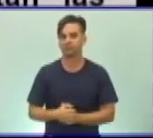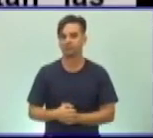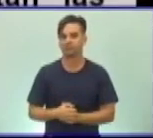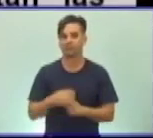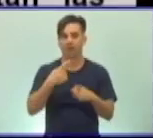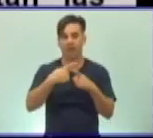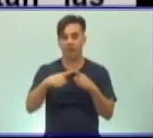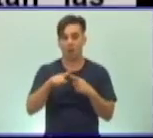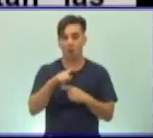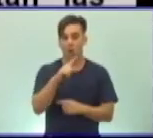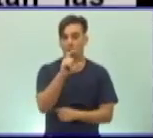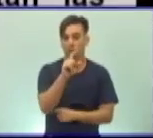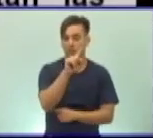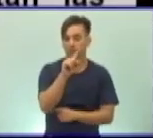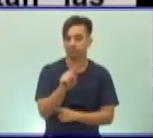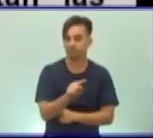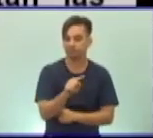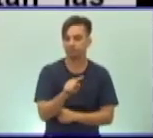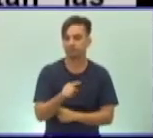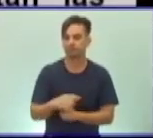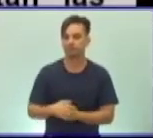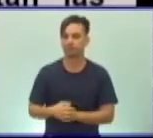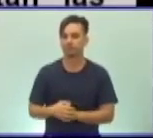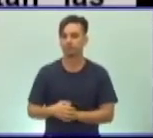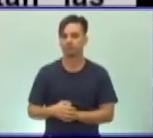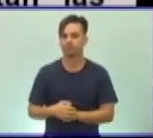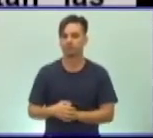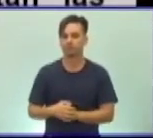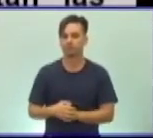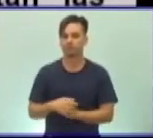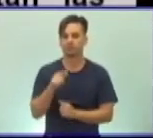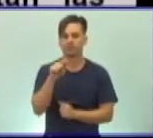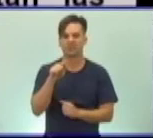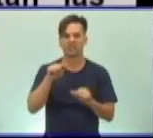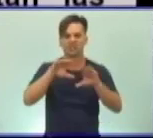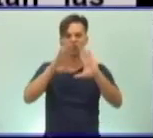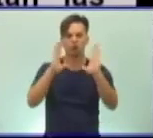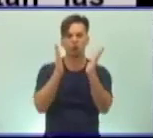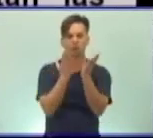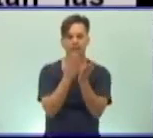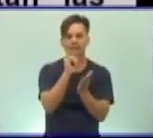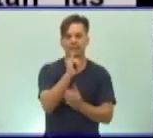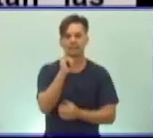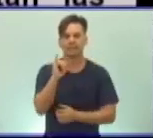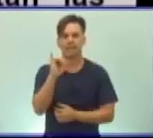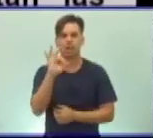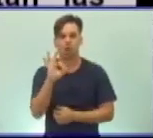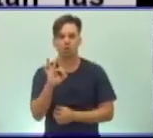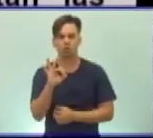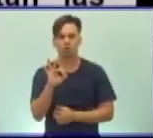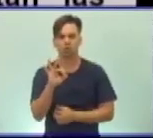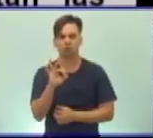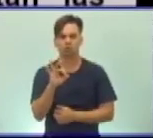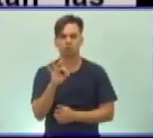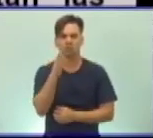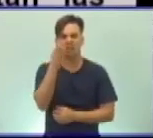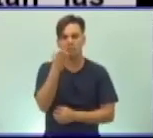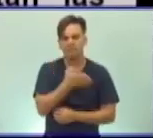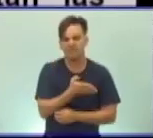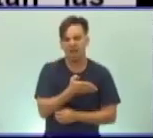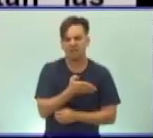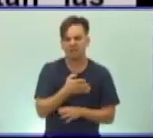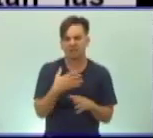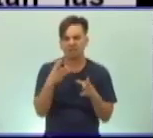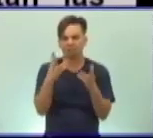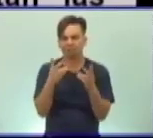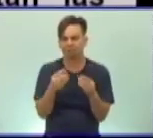inciso dice qué parte del total se restauró. Ahora es la parte. Tienes que establecer la razón, la fracción entre